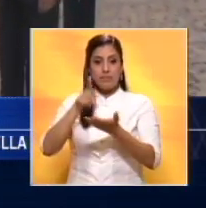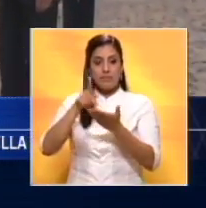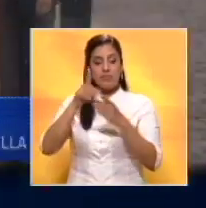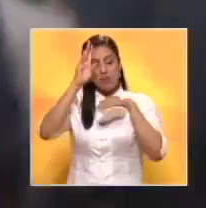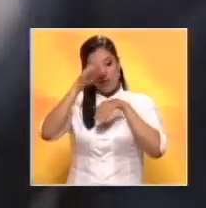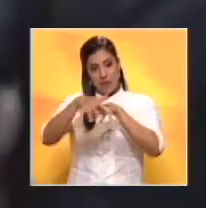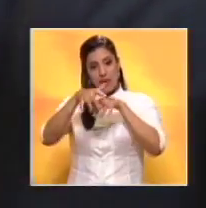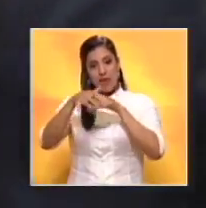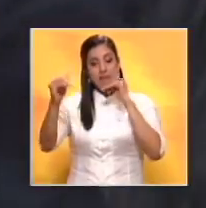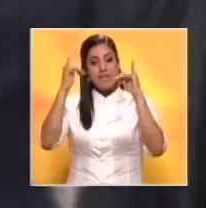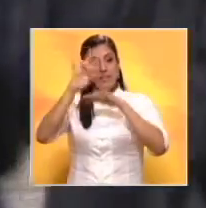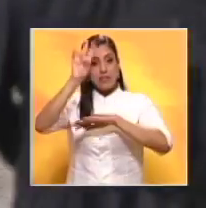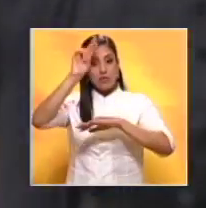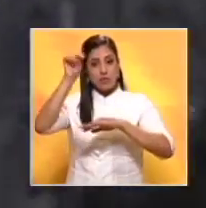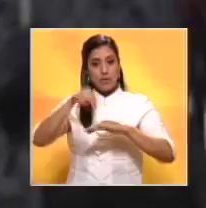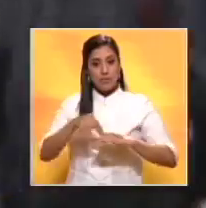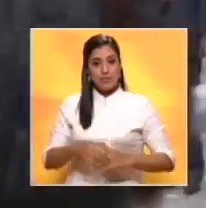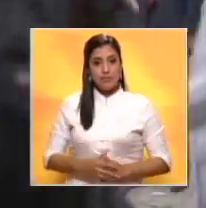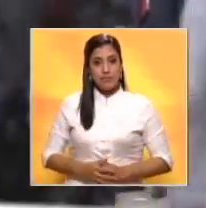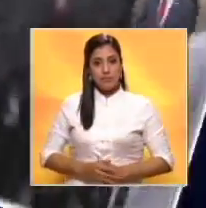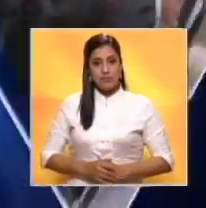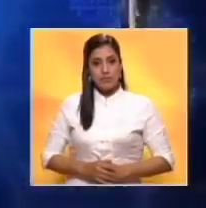el desfile de la fiesta nacional.